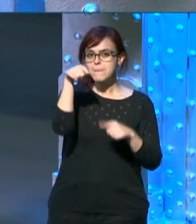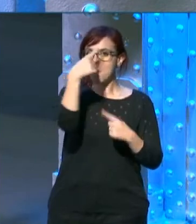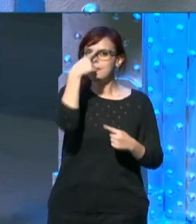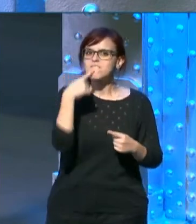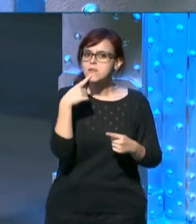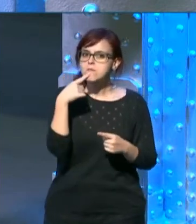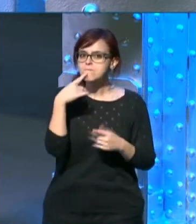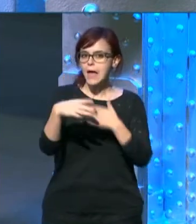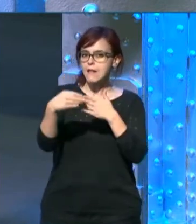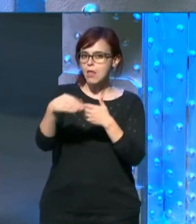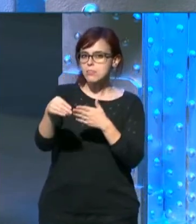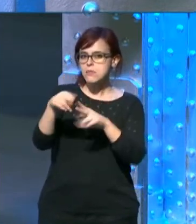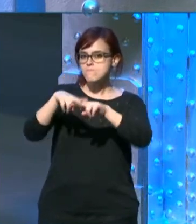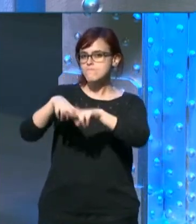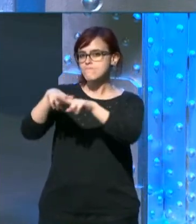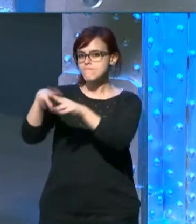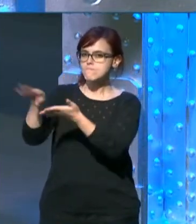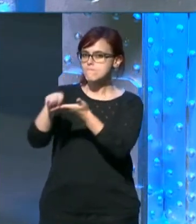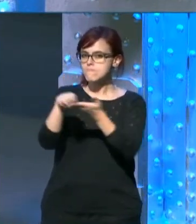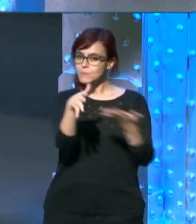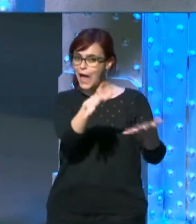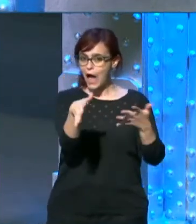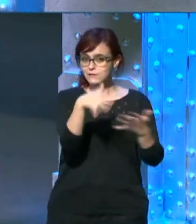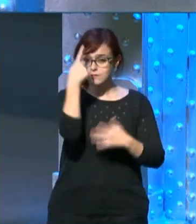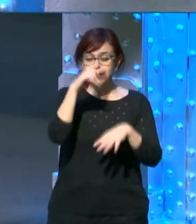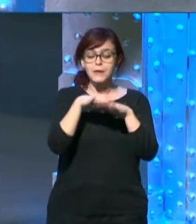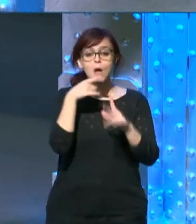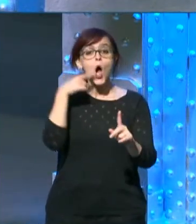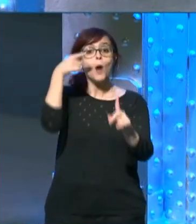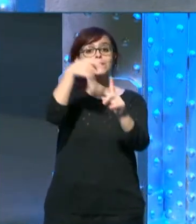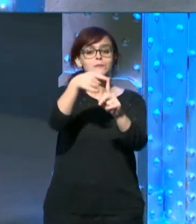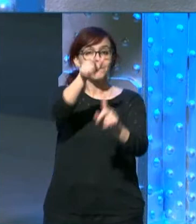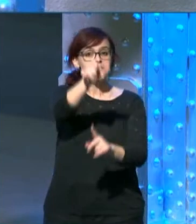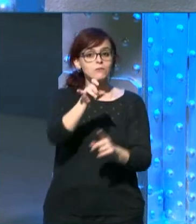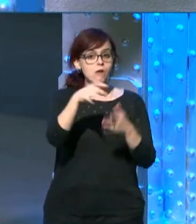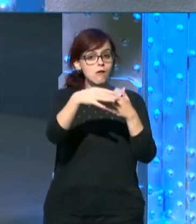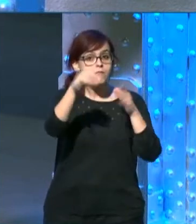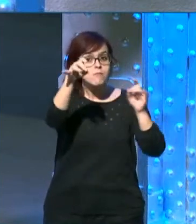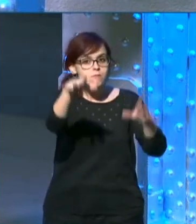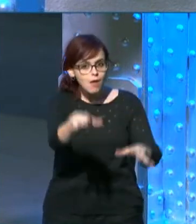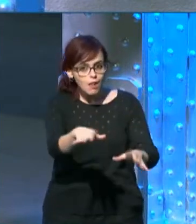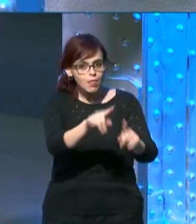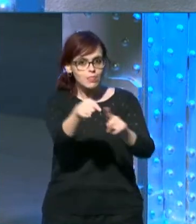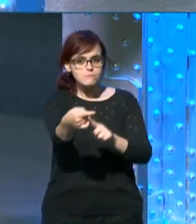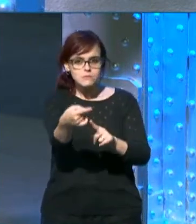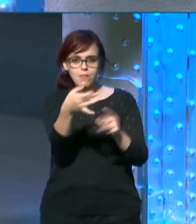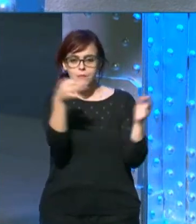que ya teníamos esa visión de a quién iba a ir dirigido el libro, pues teníamos que empezar a concretar, a escribir nuestros